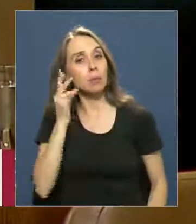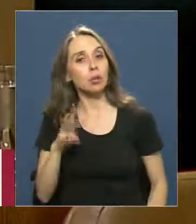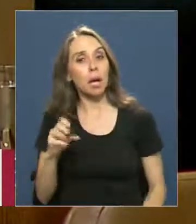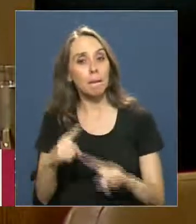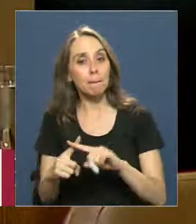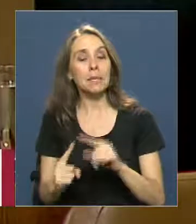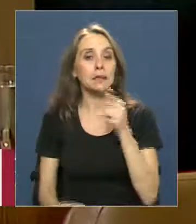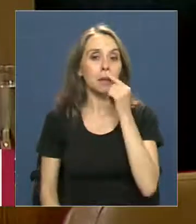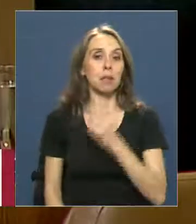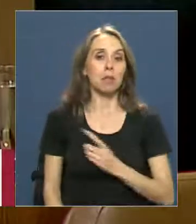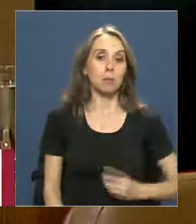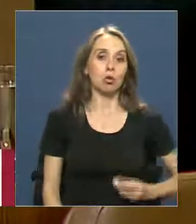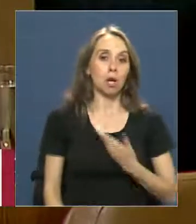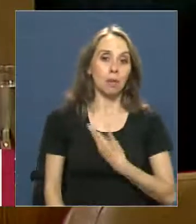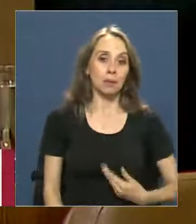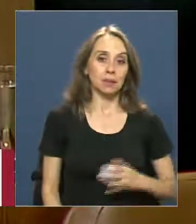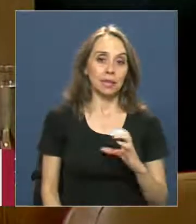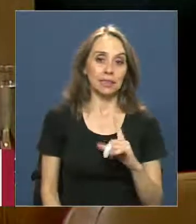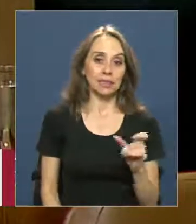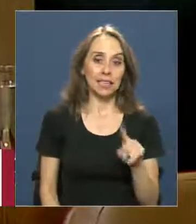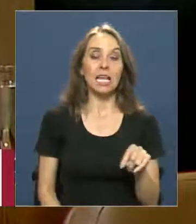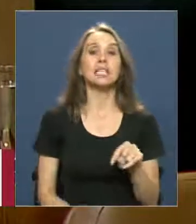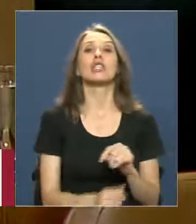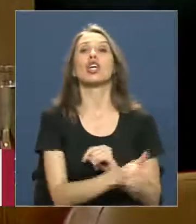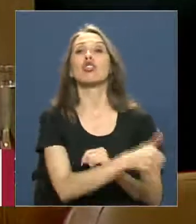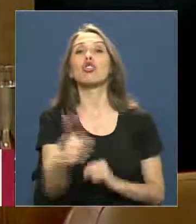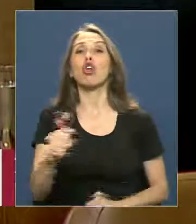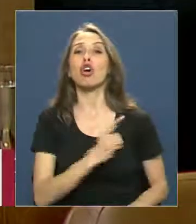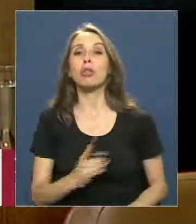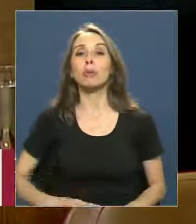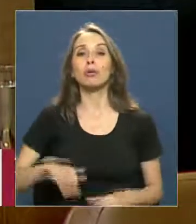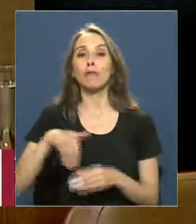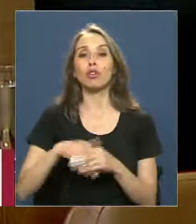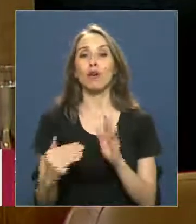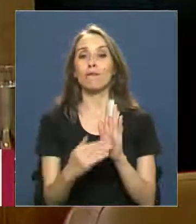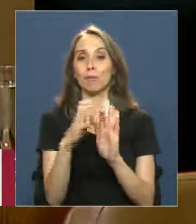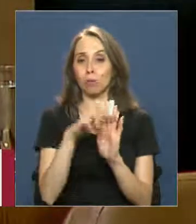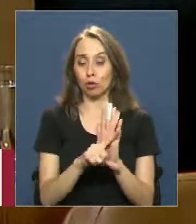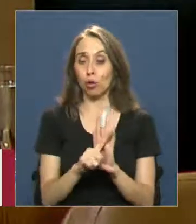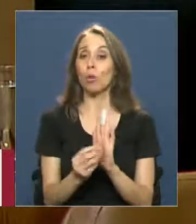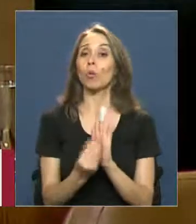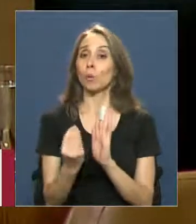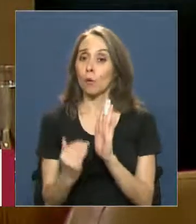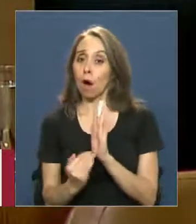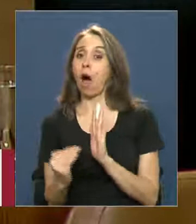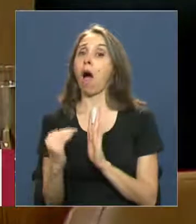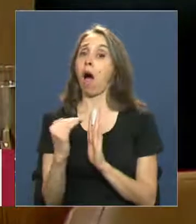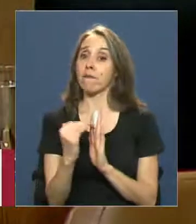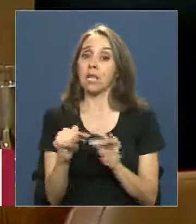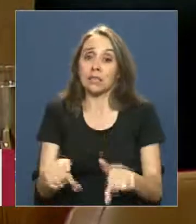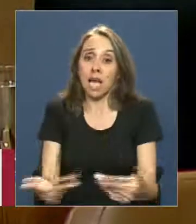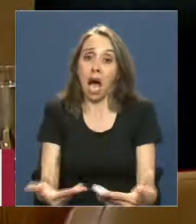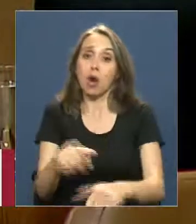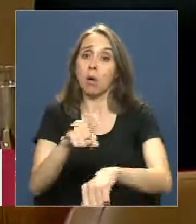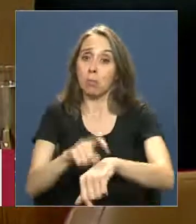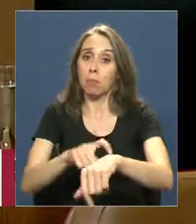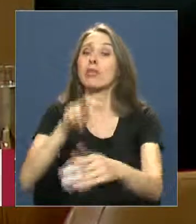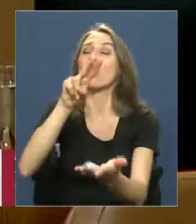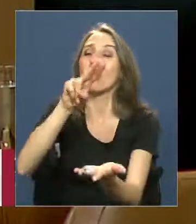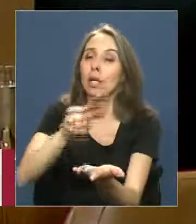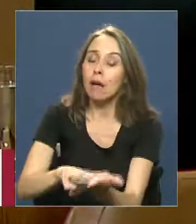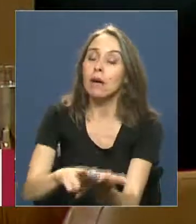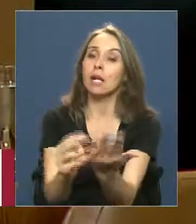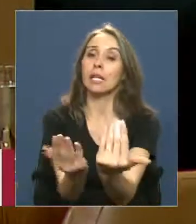diputado presidente, también diputado Celi, y a todos los que votaron a favor de este proyecto. Yo creo que es un tremendo avance en momentos en que realmente